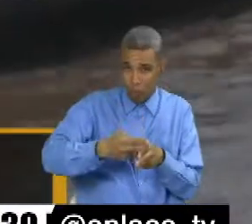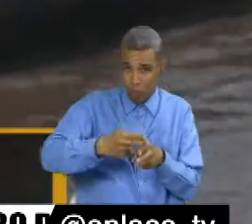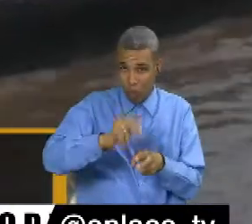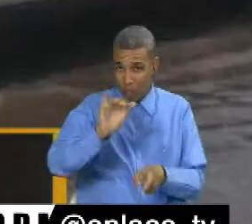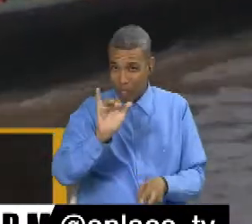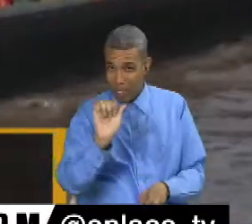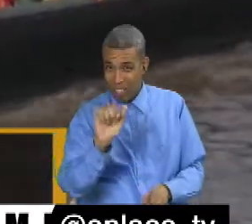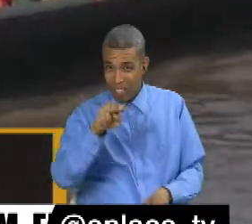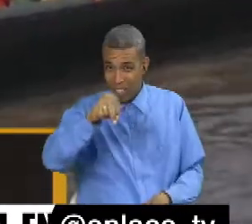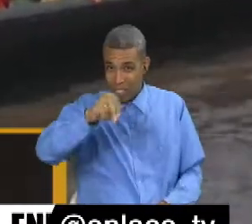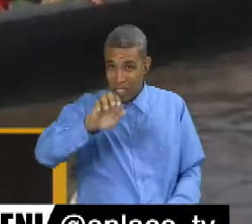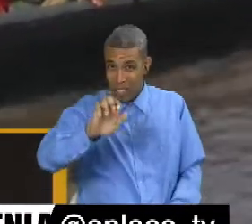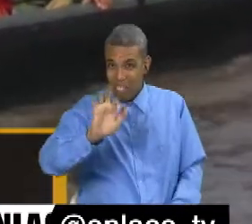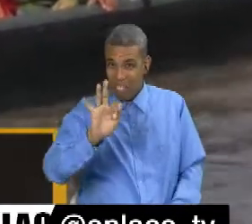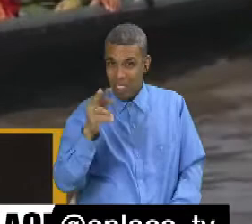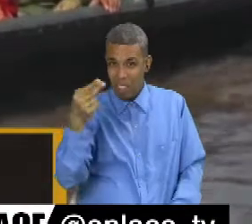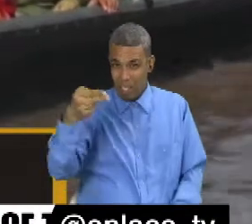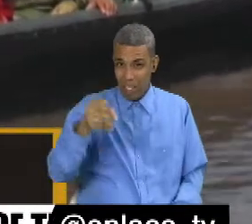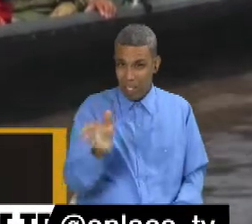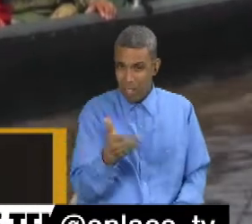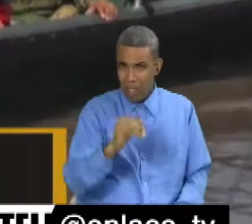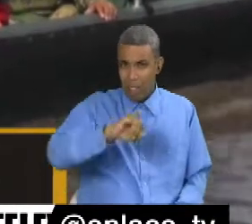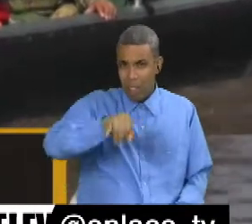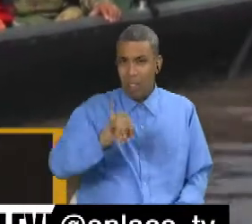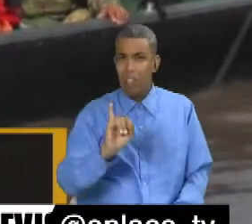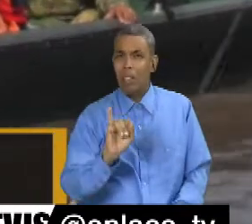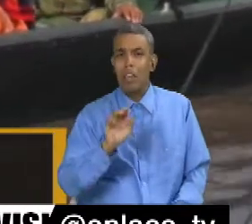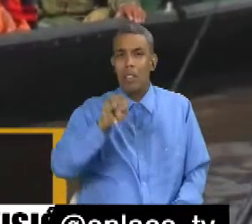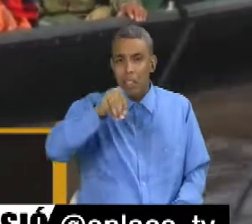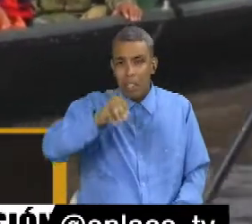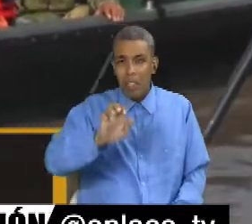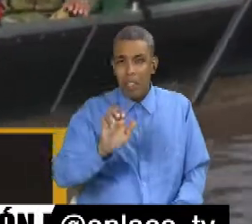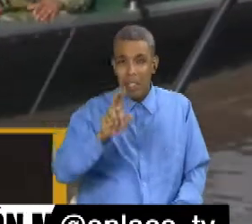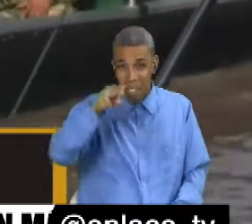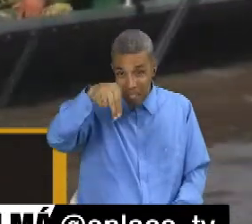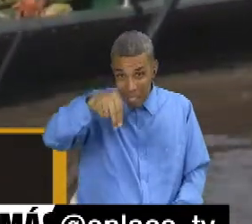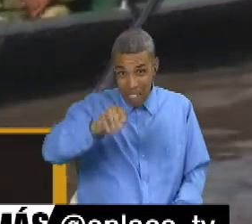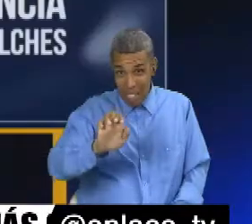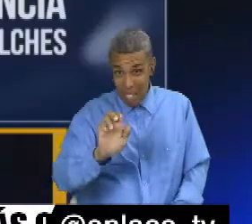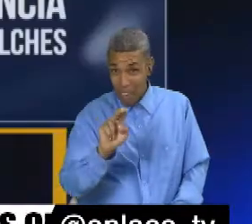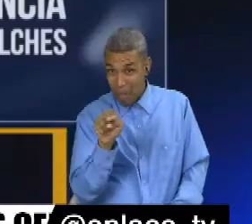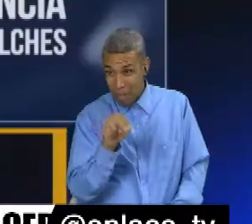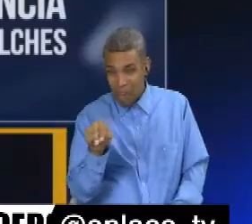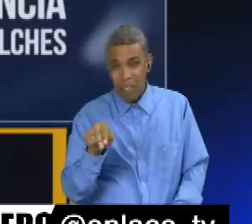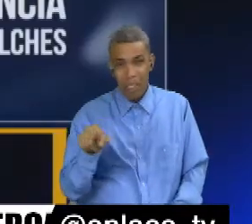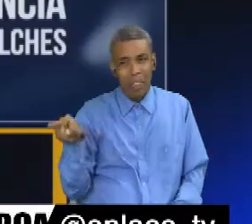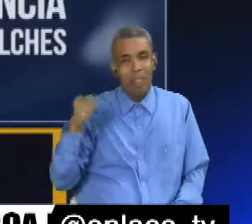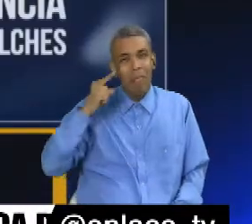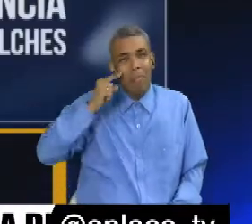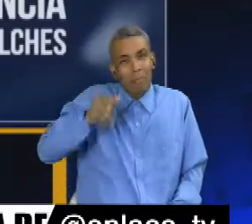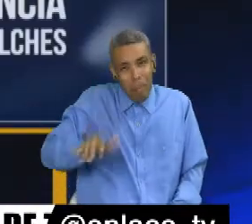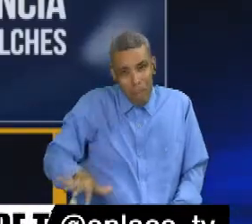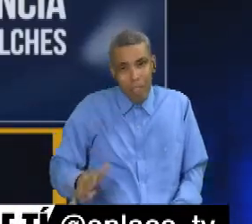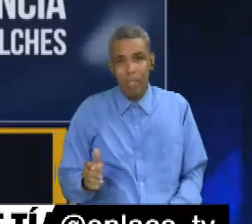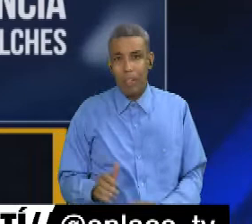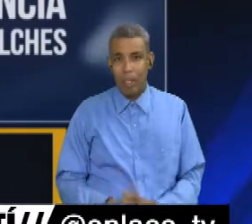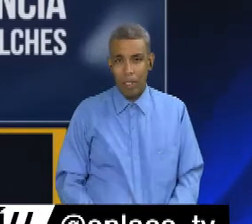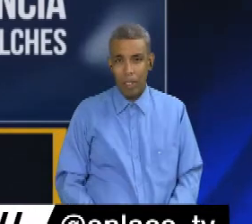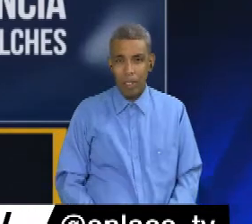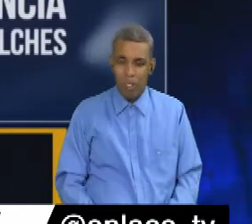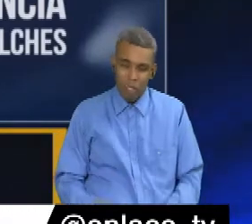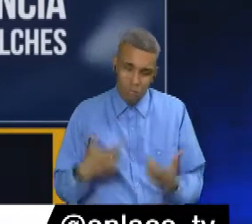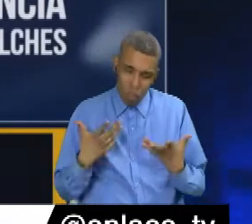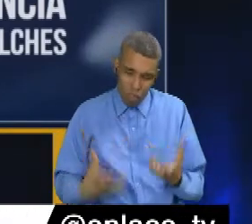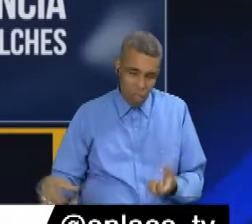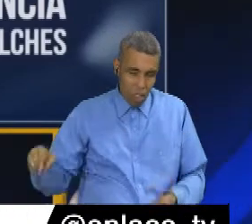se lanzó a las aguas del río Magdalena a la altura del municipio de Puerto Wilches. Hasta ahorita no hemos tenido razón ninguna,